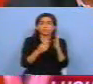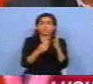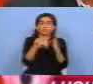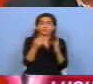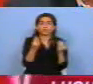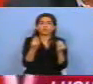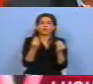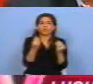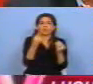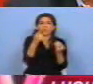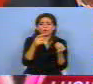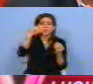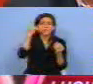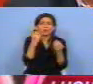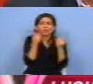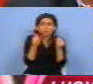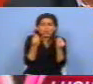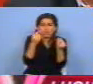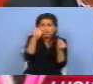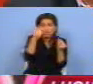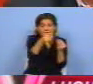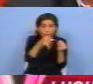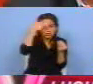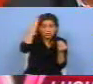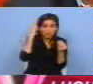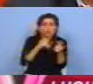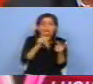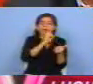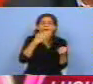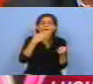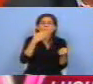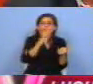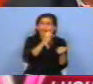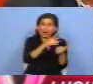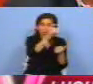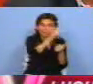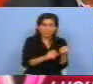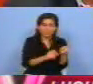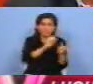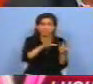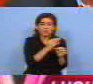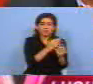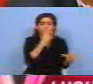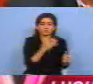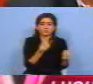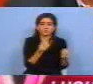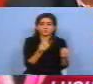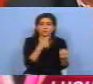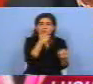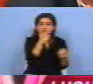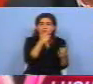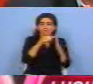dónde te reís del rting de los demás desde dónde desde dónde maltratador mal profesional desde dónde te reí el